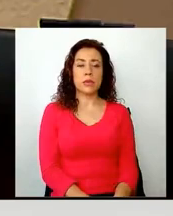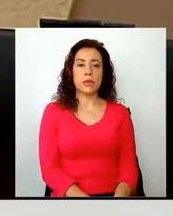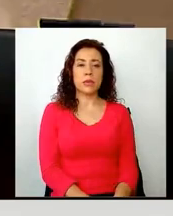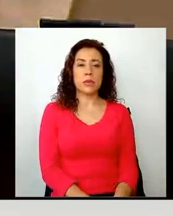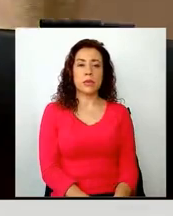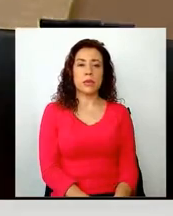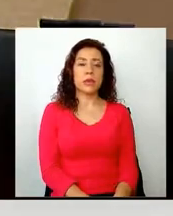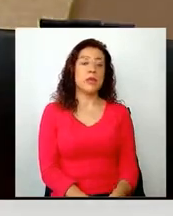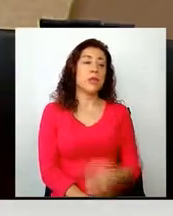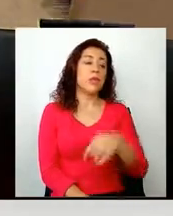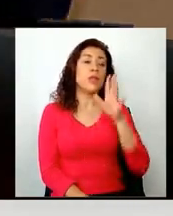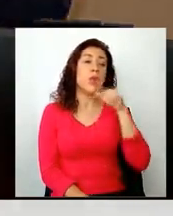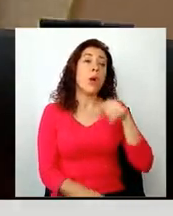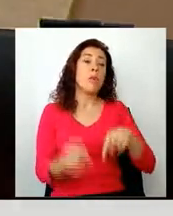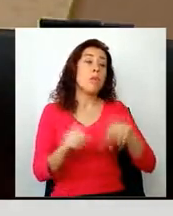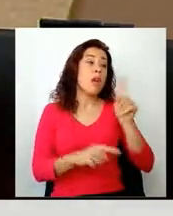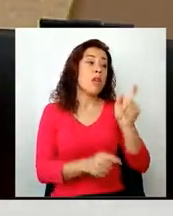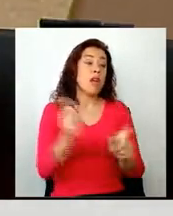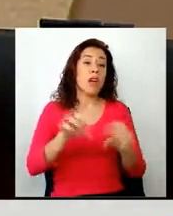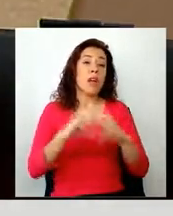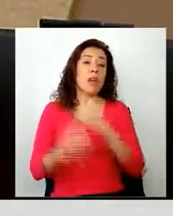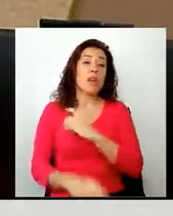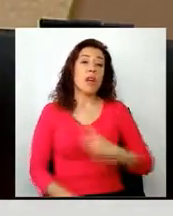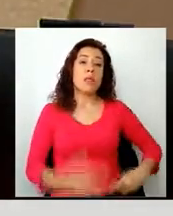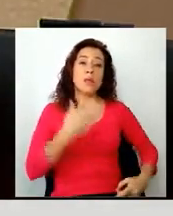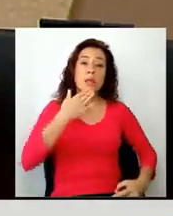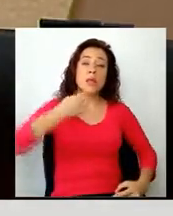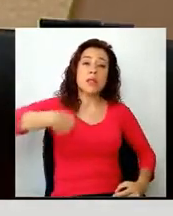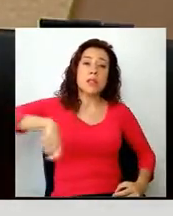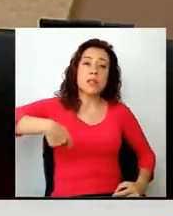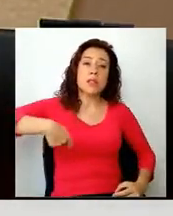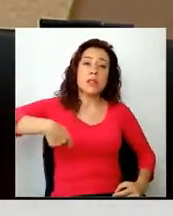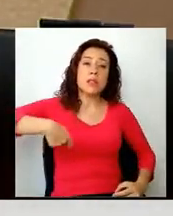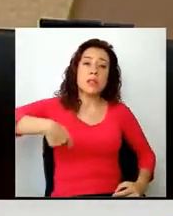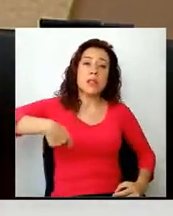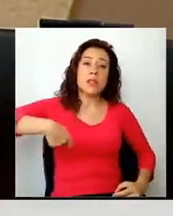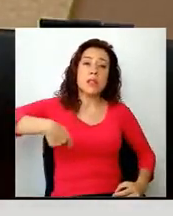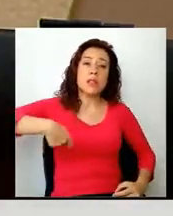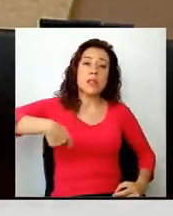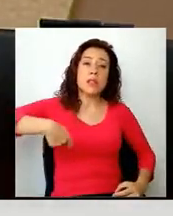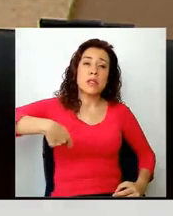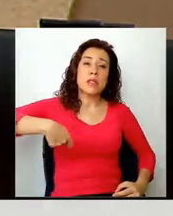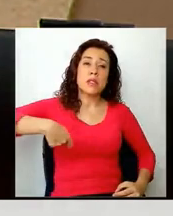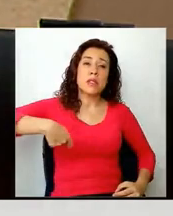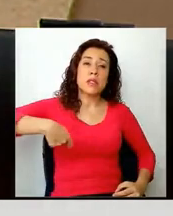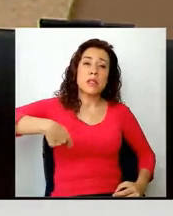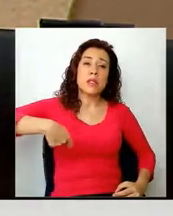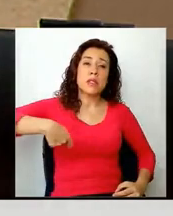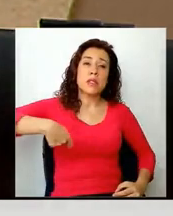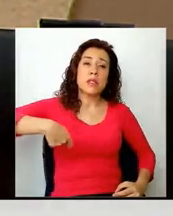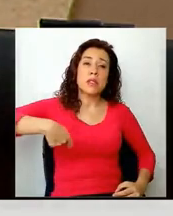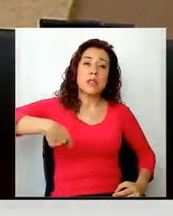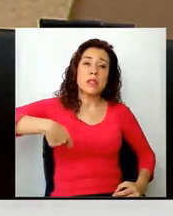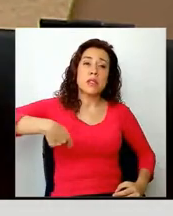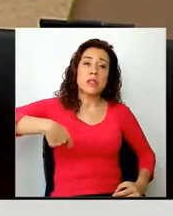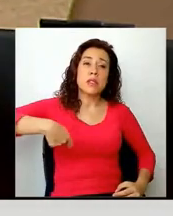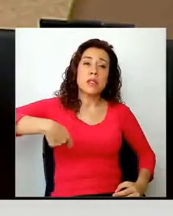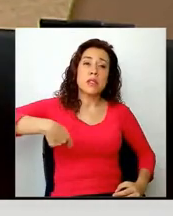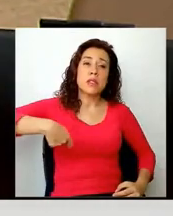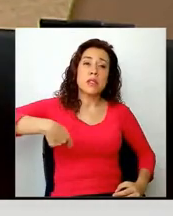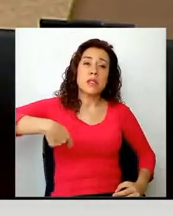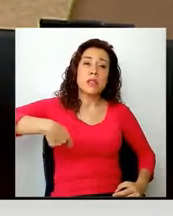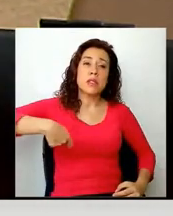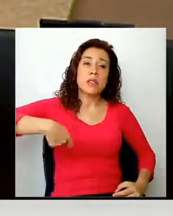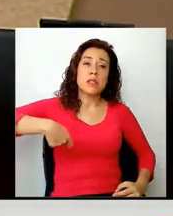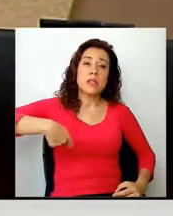en esta cámara de diputados y en el senado y El Avance que hubo no era todo el que quisiéramos pero indudablemente